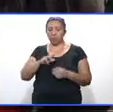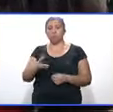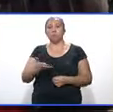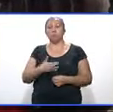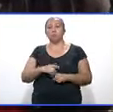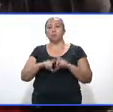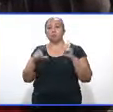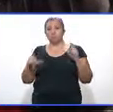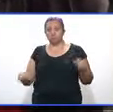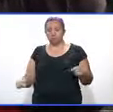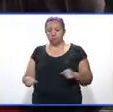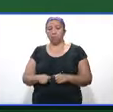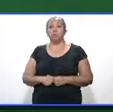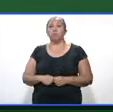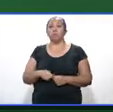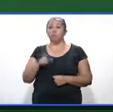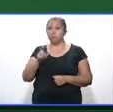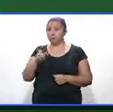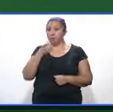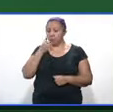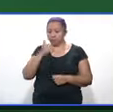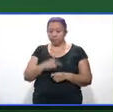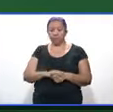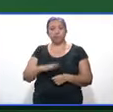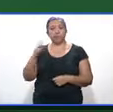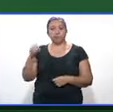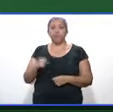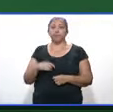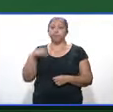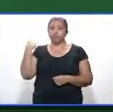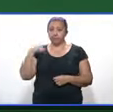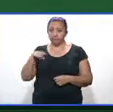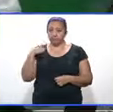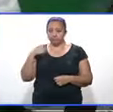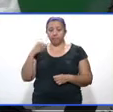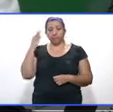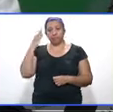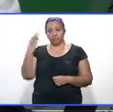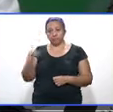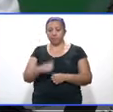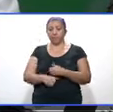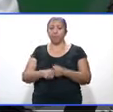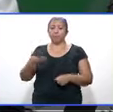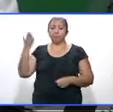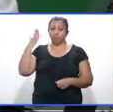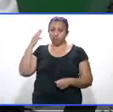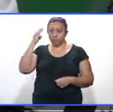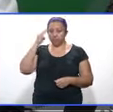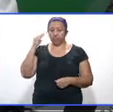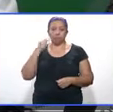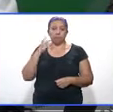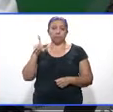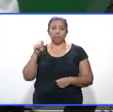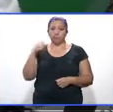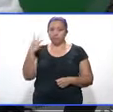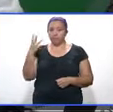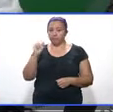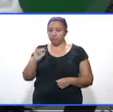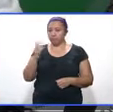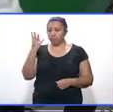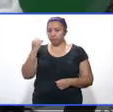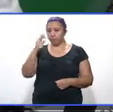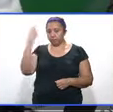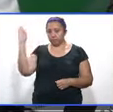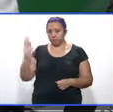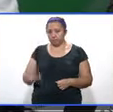en el país de tarjeta de crédito, uno de los productos más reclamados en ese periodo. El año pasado, Mérida concentró el